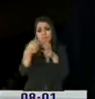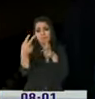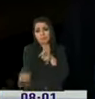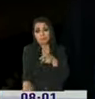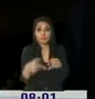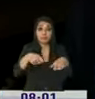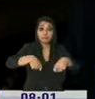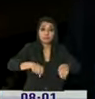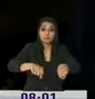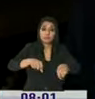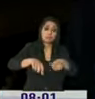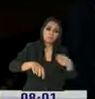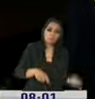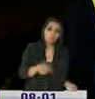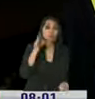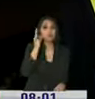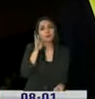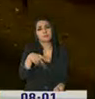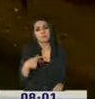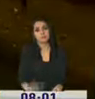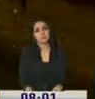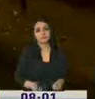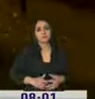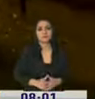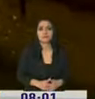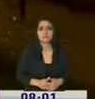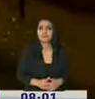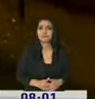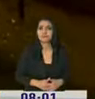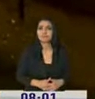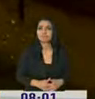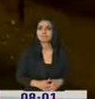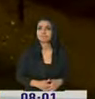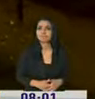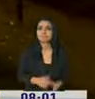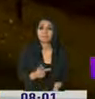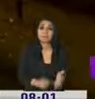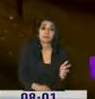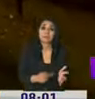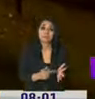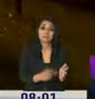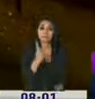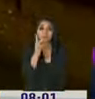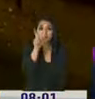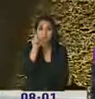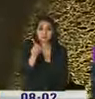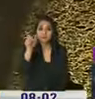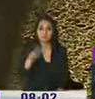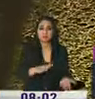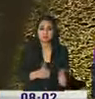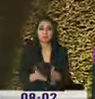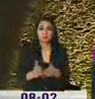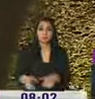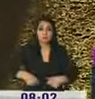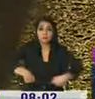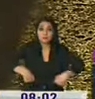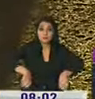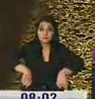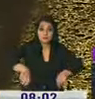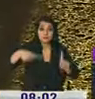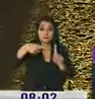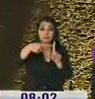el conductor y la acompañante. Producto de este accidente de tránsito, 2 personas fallecieron. El conductor de